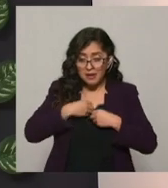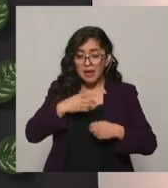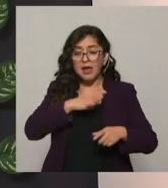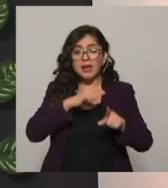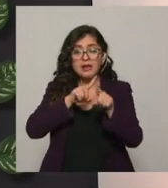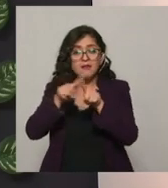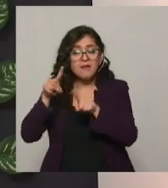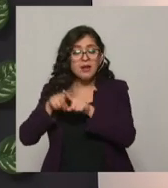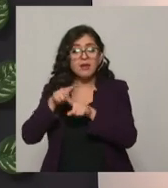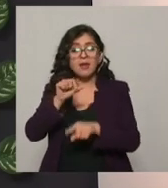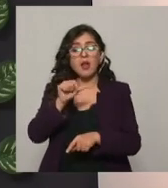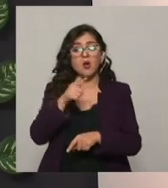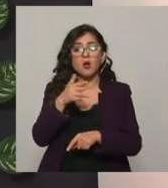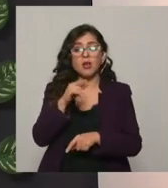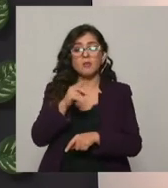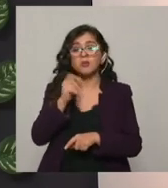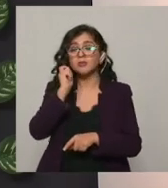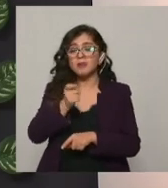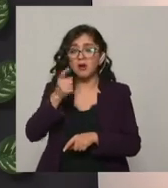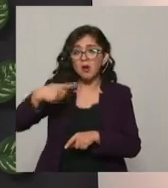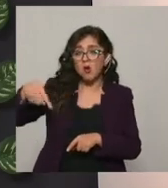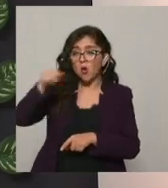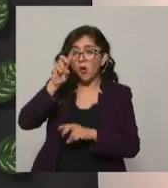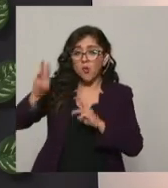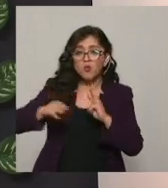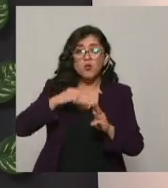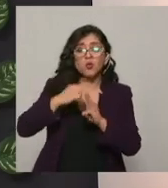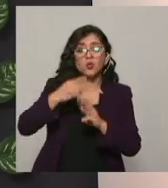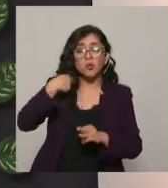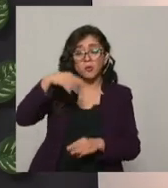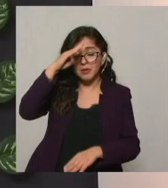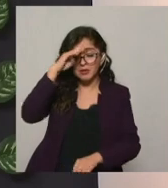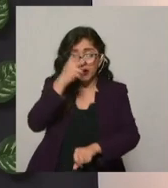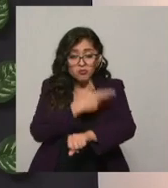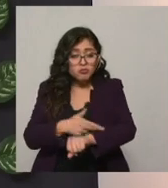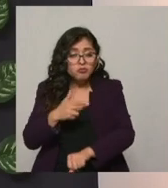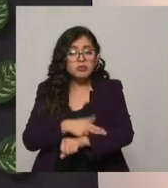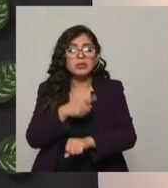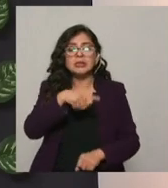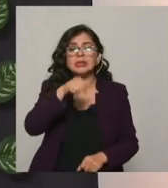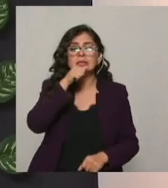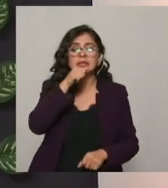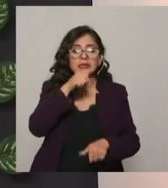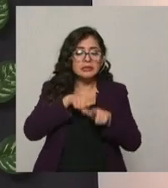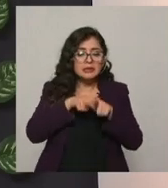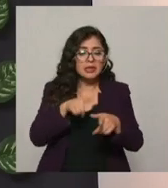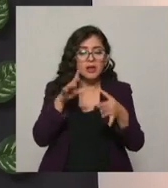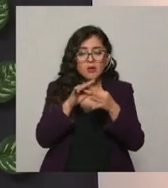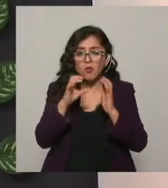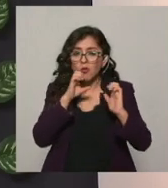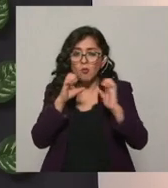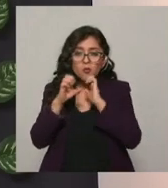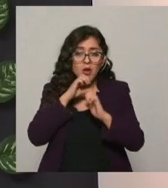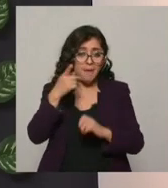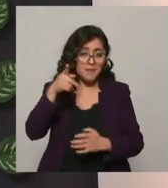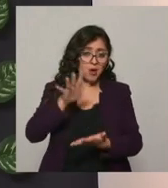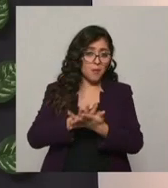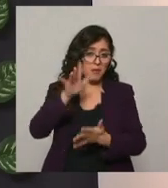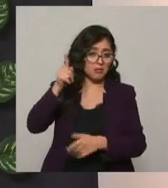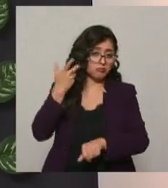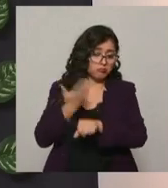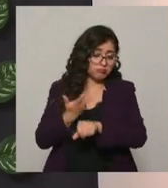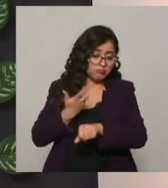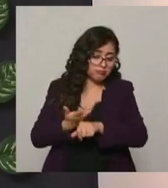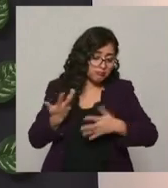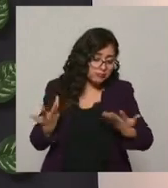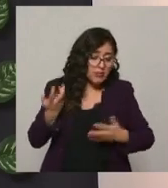ningún lado del mundo esto se está ni regulando y apenas se empieza a hablar, sobre todo en Estados Unidos, ¿no? Entonces tendríamos que